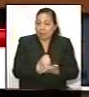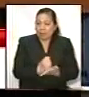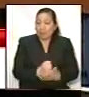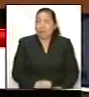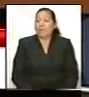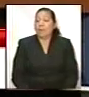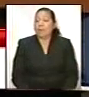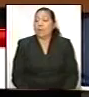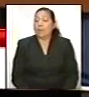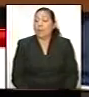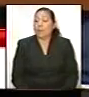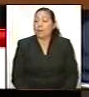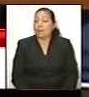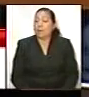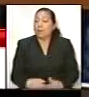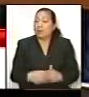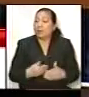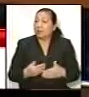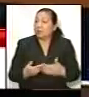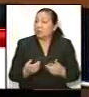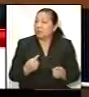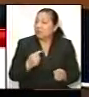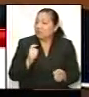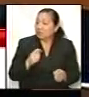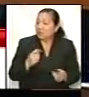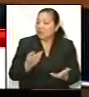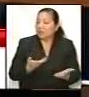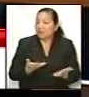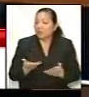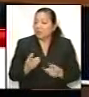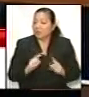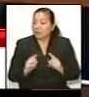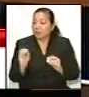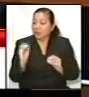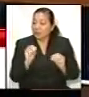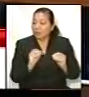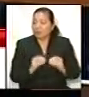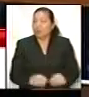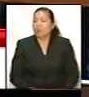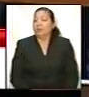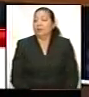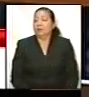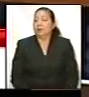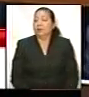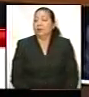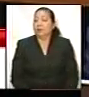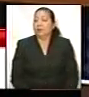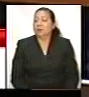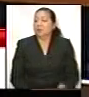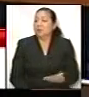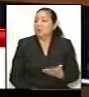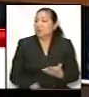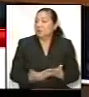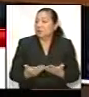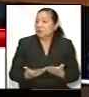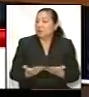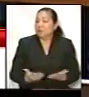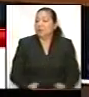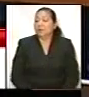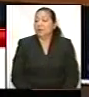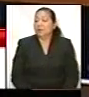votación, pero en el interín se ha encontrado la necesidad de hacer algunas pequeñas modificaciones que facilitarían